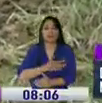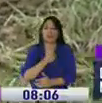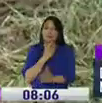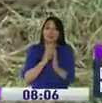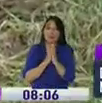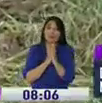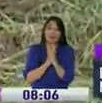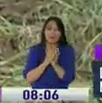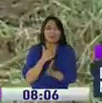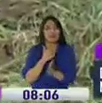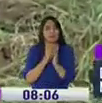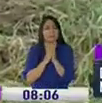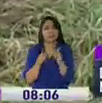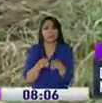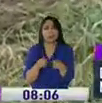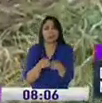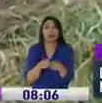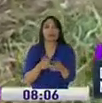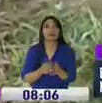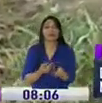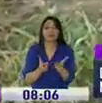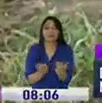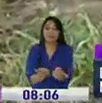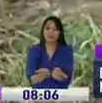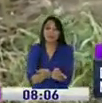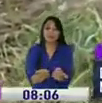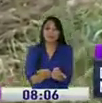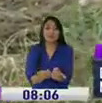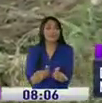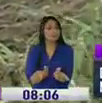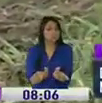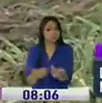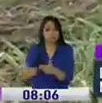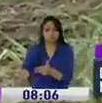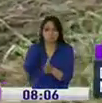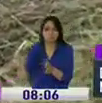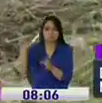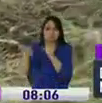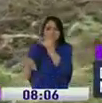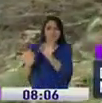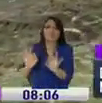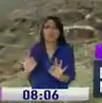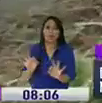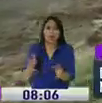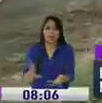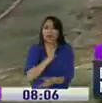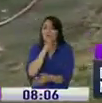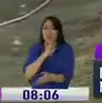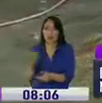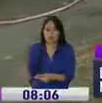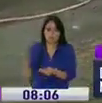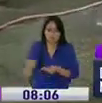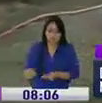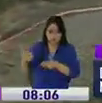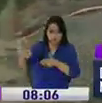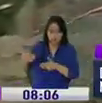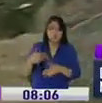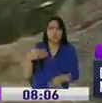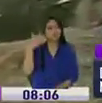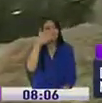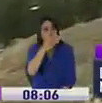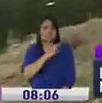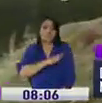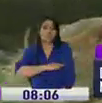Y lo mismo de aquí de la basura, no hay contenedores de basura, nunca nos dan, ya nos hemos ido al municipio